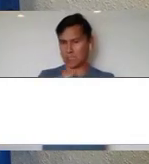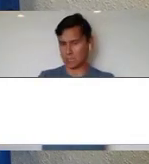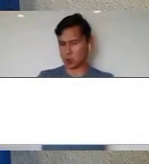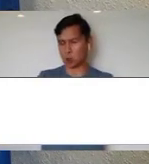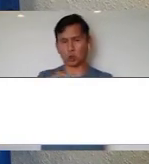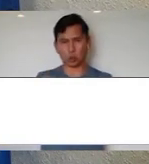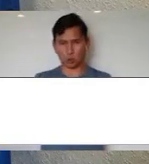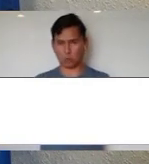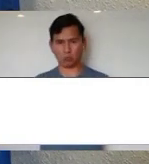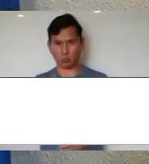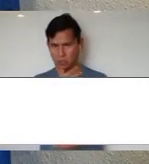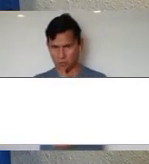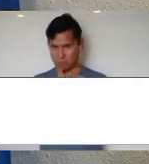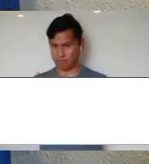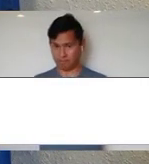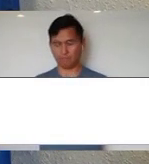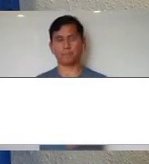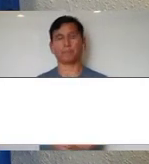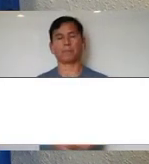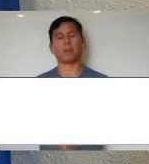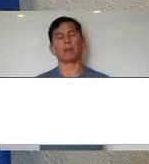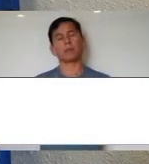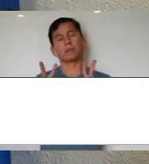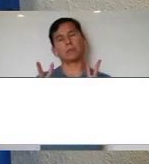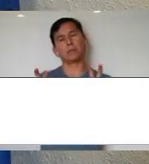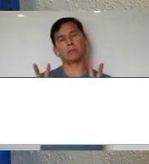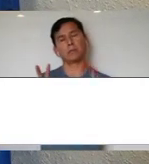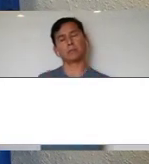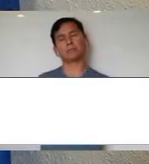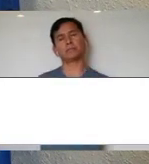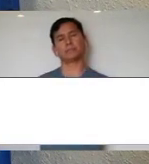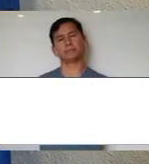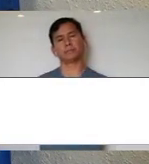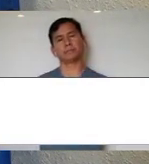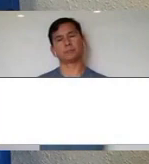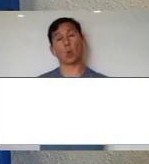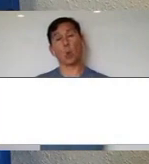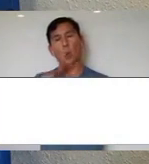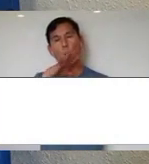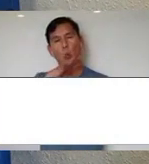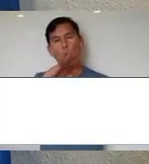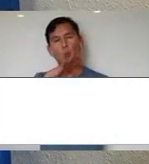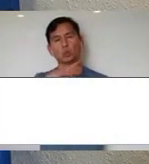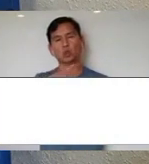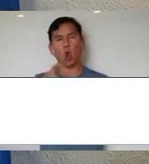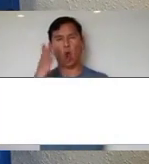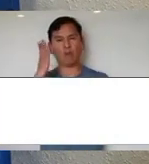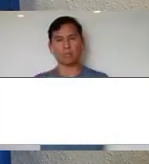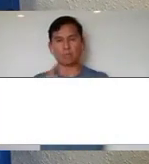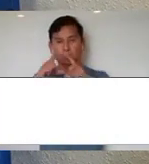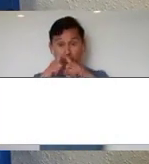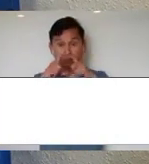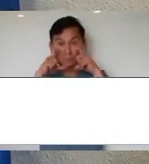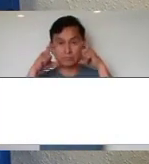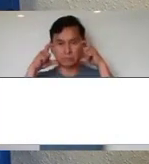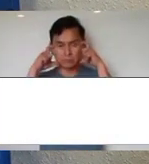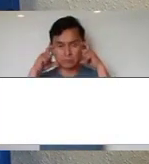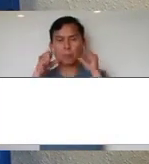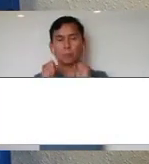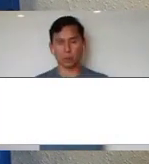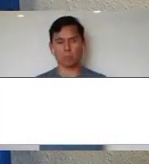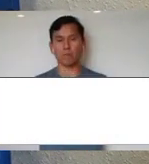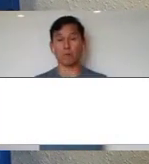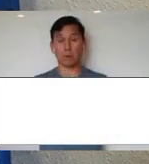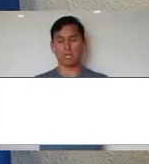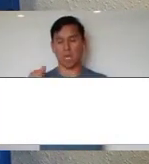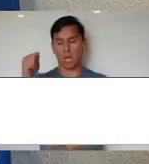para el día de hoy, en relación al uso obligatorio de mascarillas Podemos informar